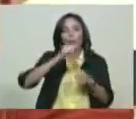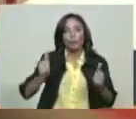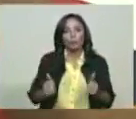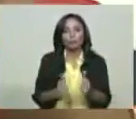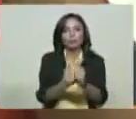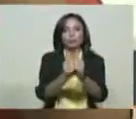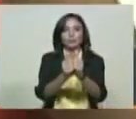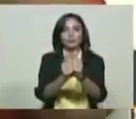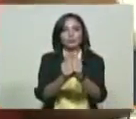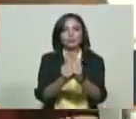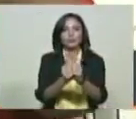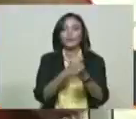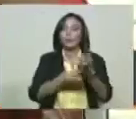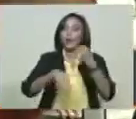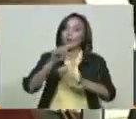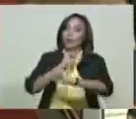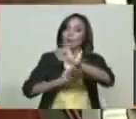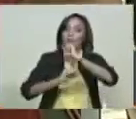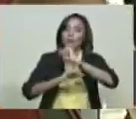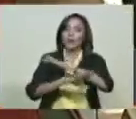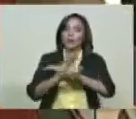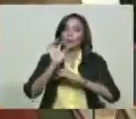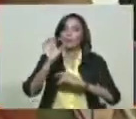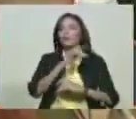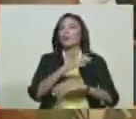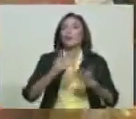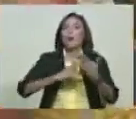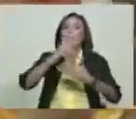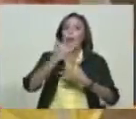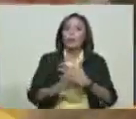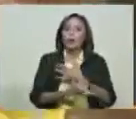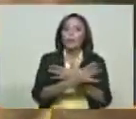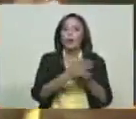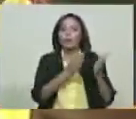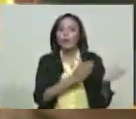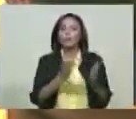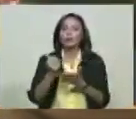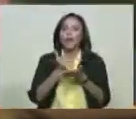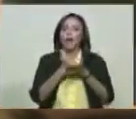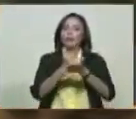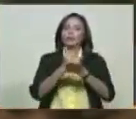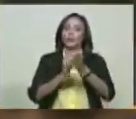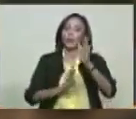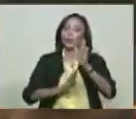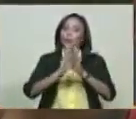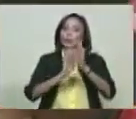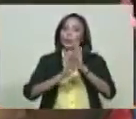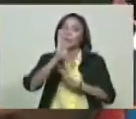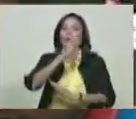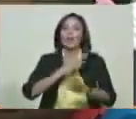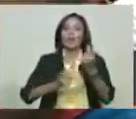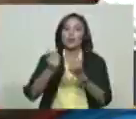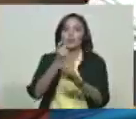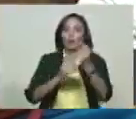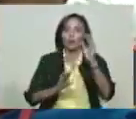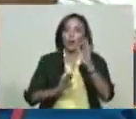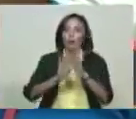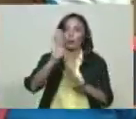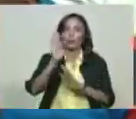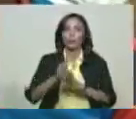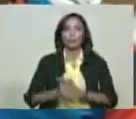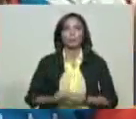en la batalla con el programa de recuperación crecimiento y prosperidad económica compañero